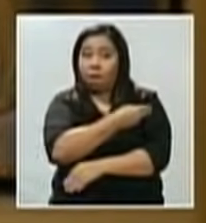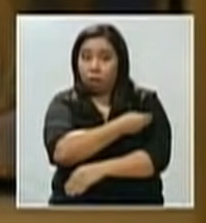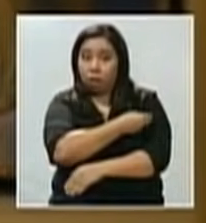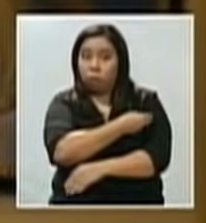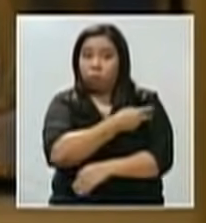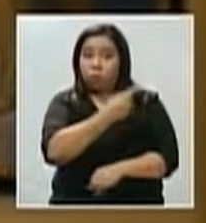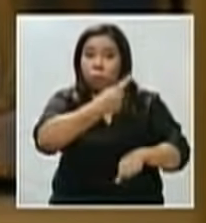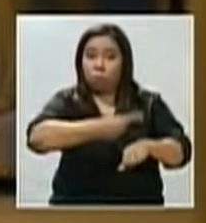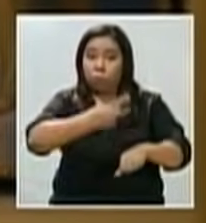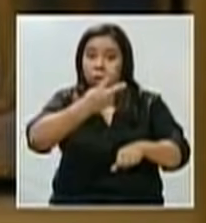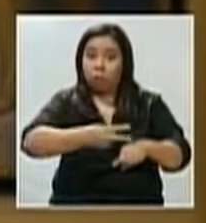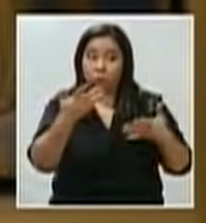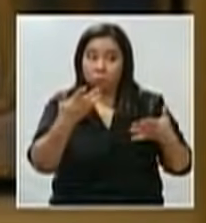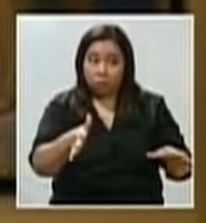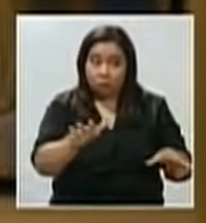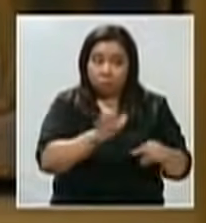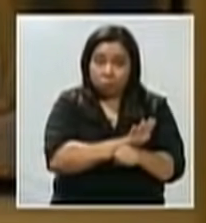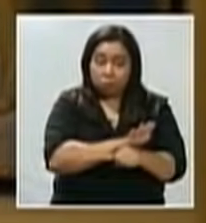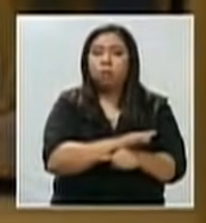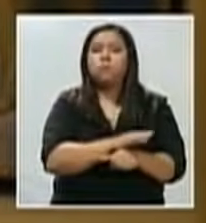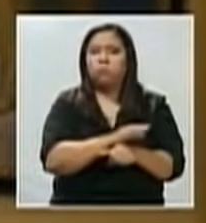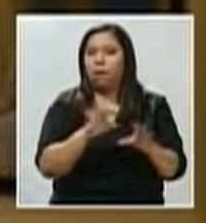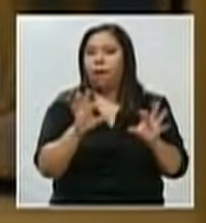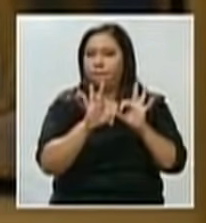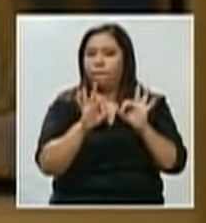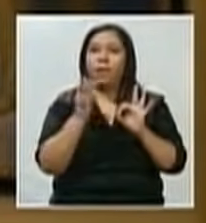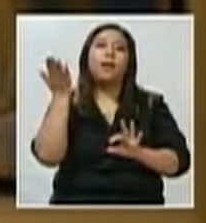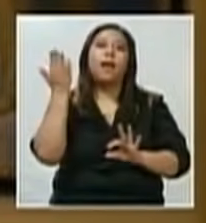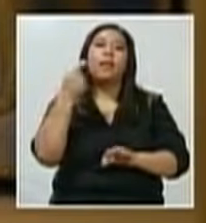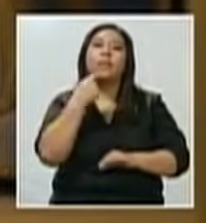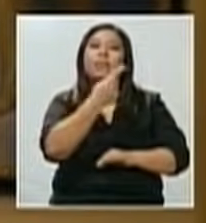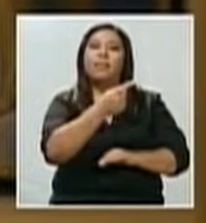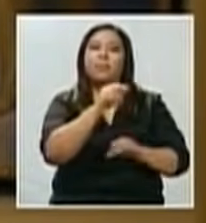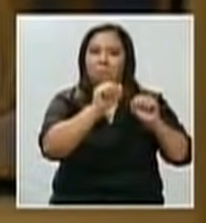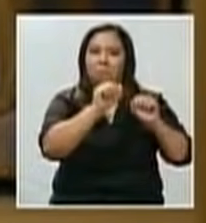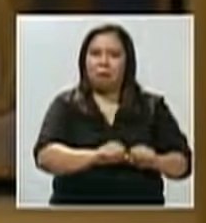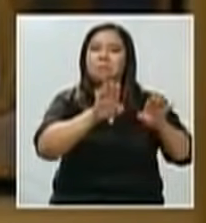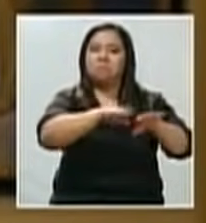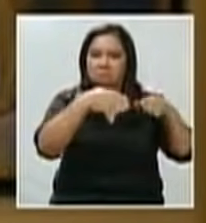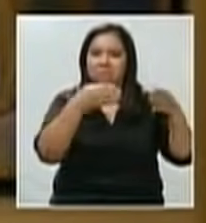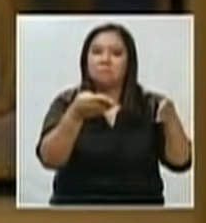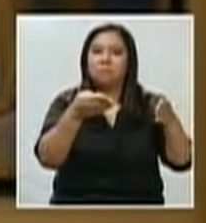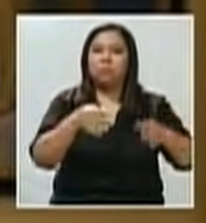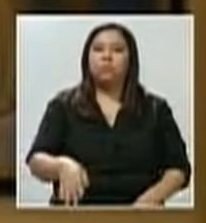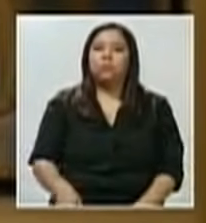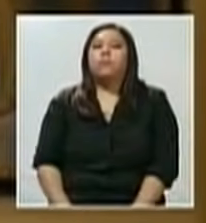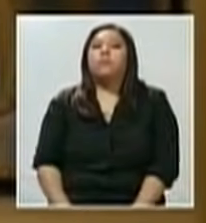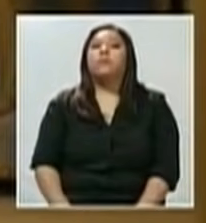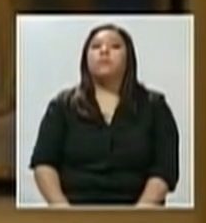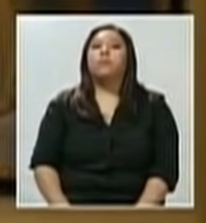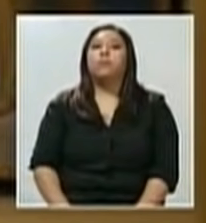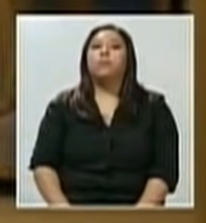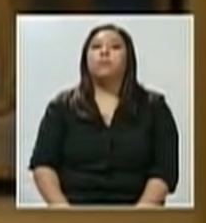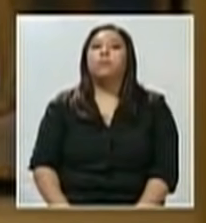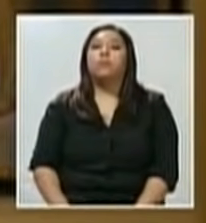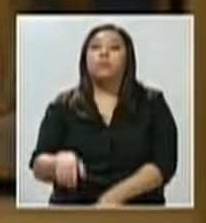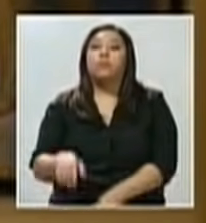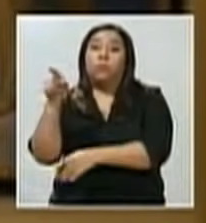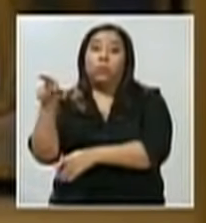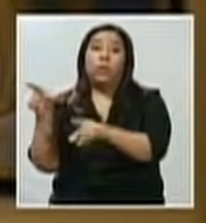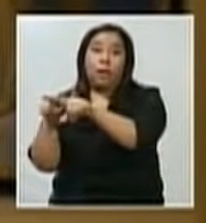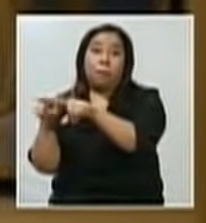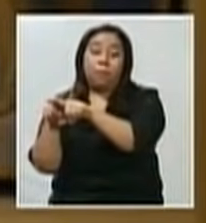que he mencionado anteriormente. En ese sentido, la reapertura de las instituciones no gubernamentales